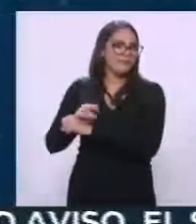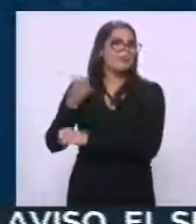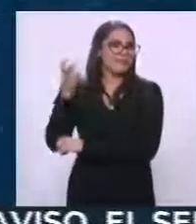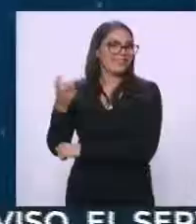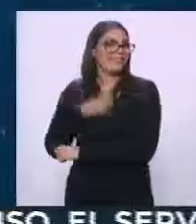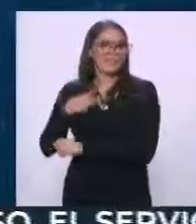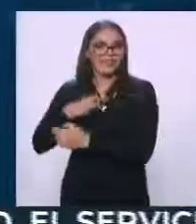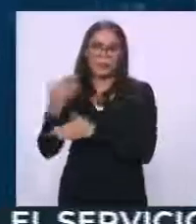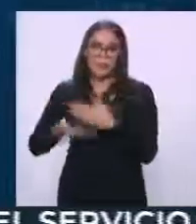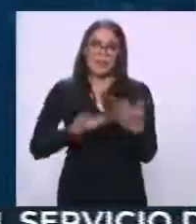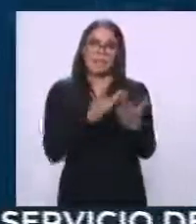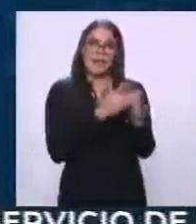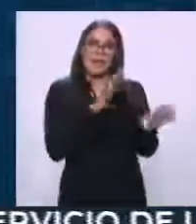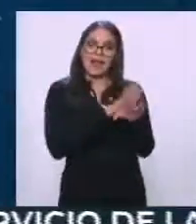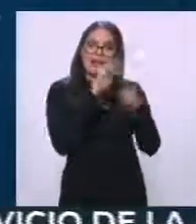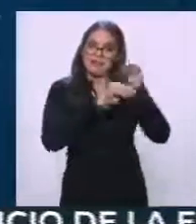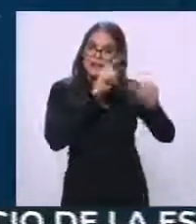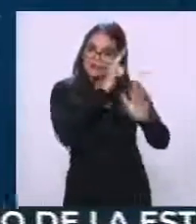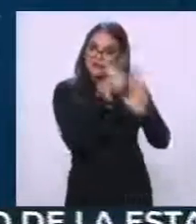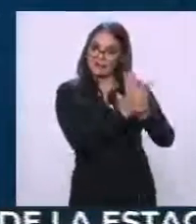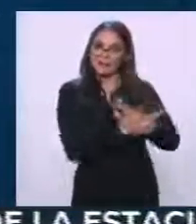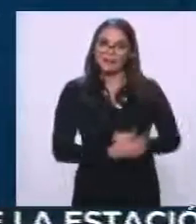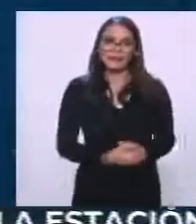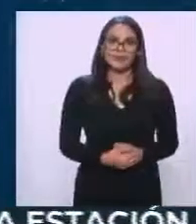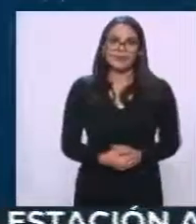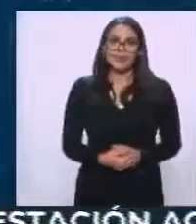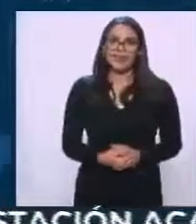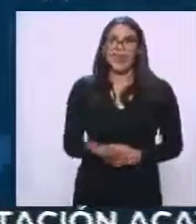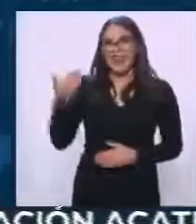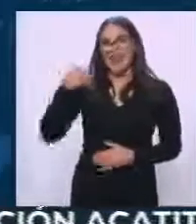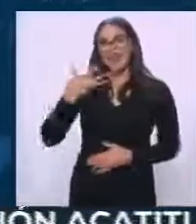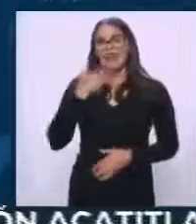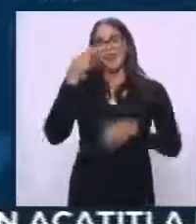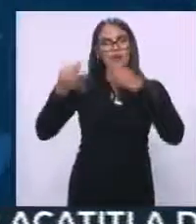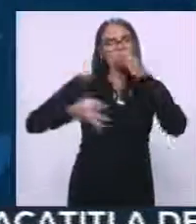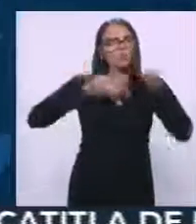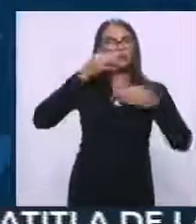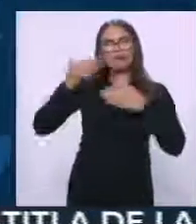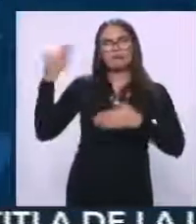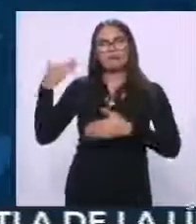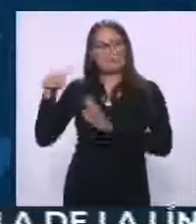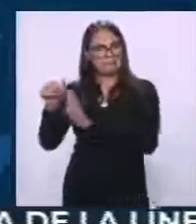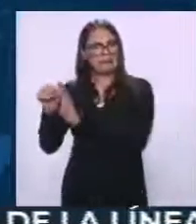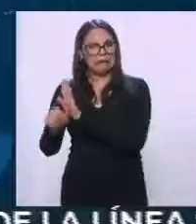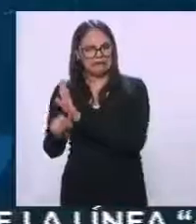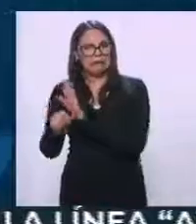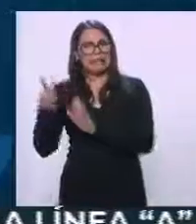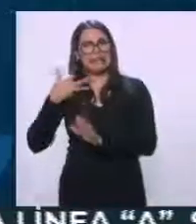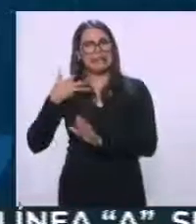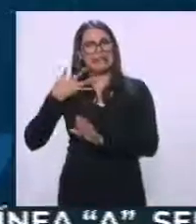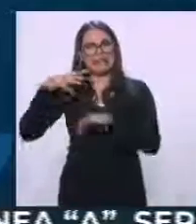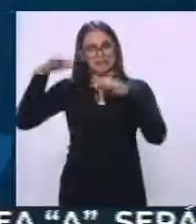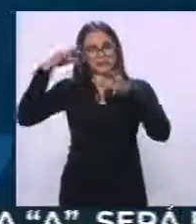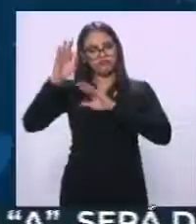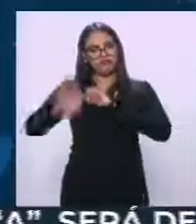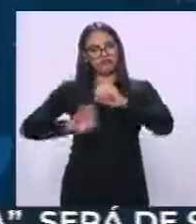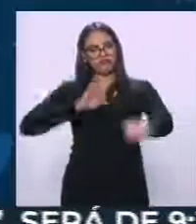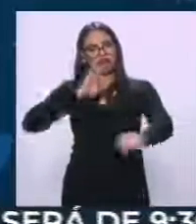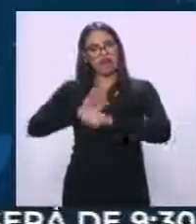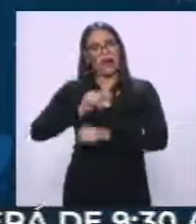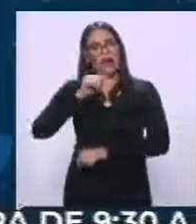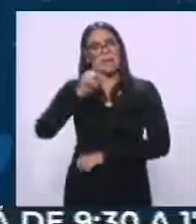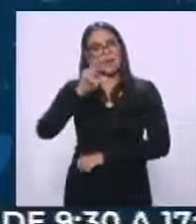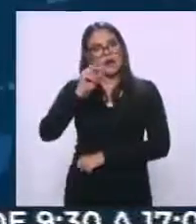hace unos meses una discusión muy importante en términos de publicidad oficial, fue un amparo que presentó una organización